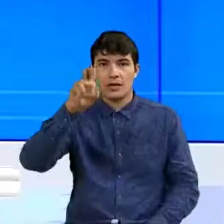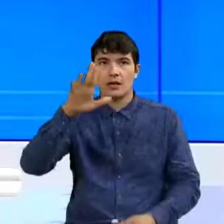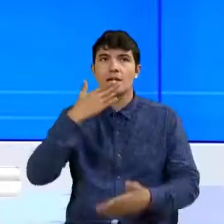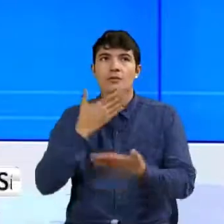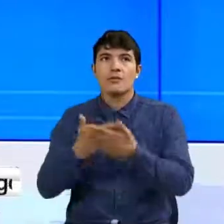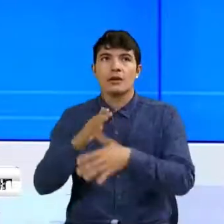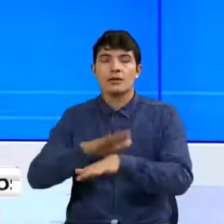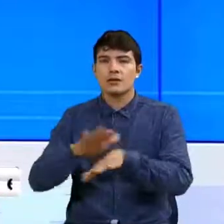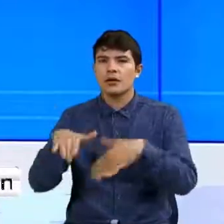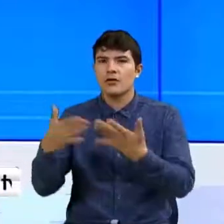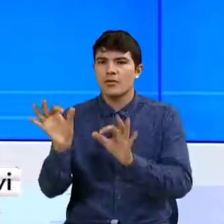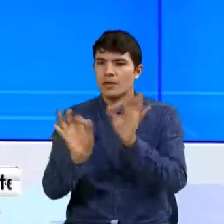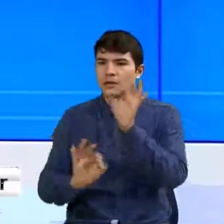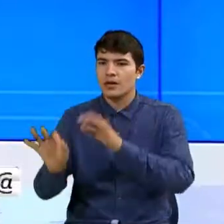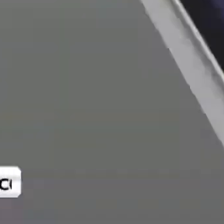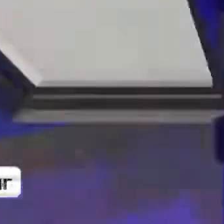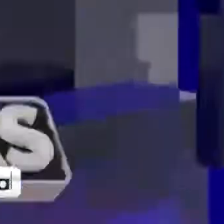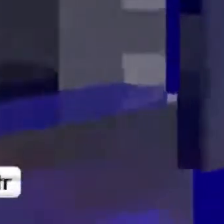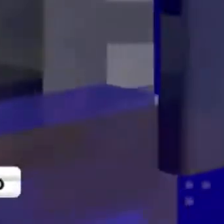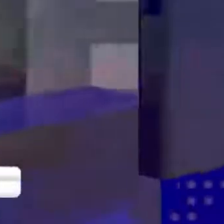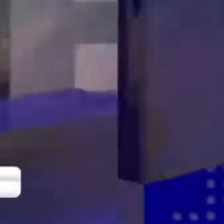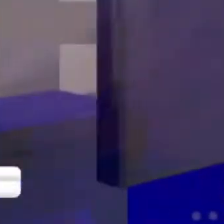tardes como quedó este cronograma